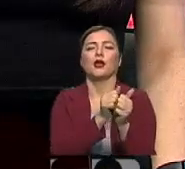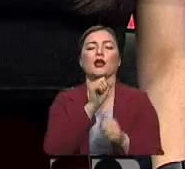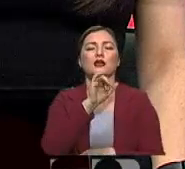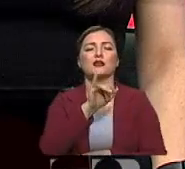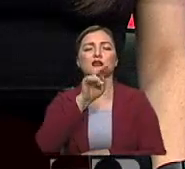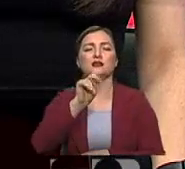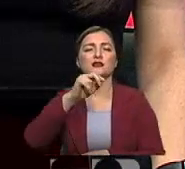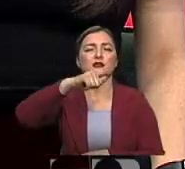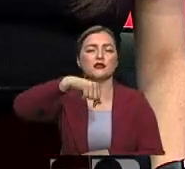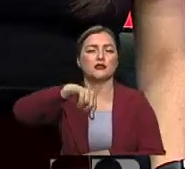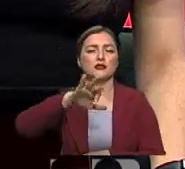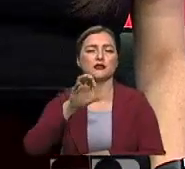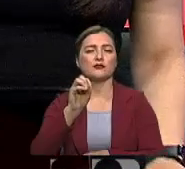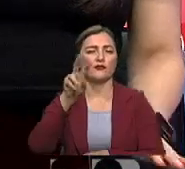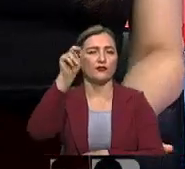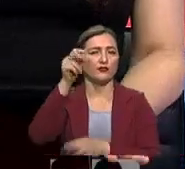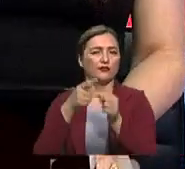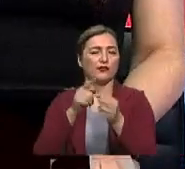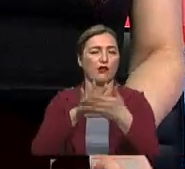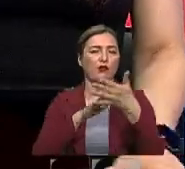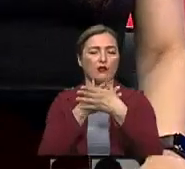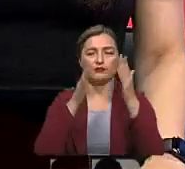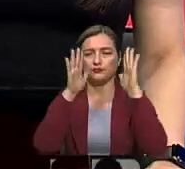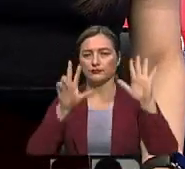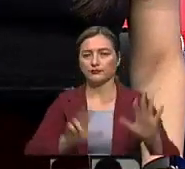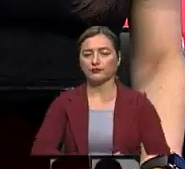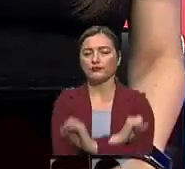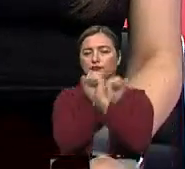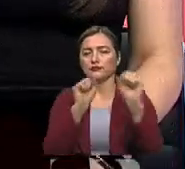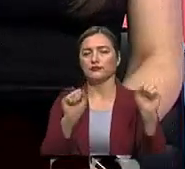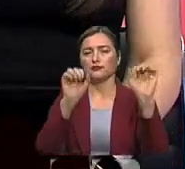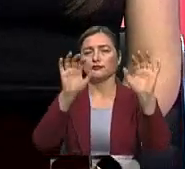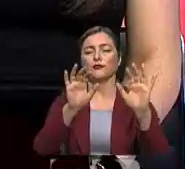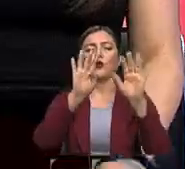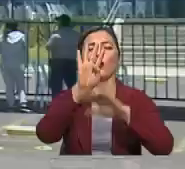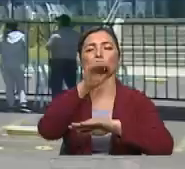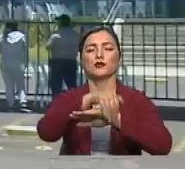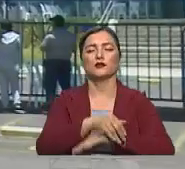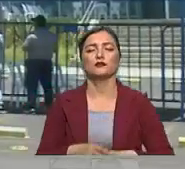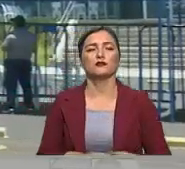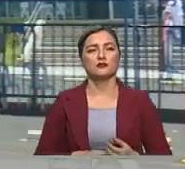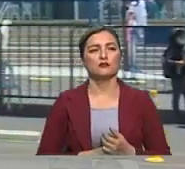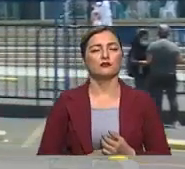Metropolitano Iñaquito, ubicado en el norte de Quito. El horario de atención es de 8 de la mañana a 16 horas.